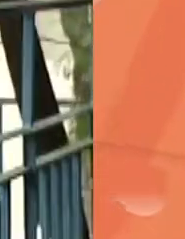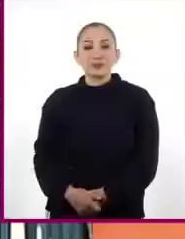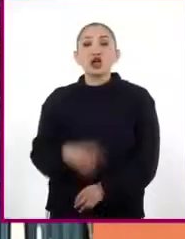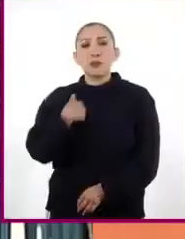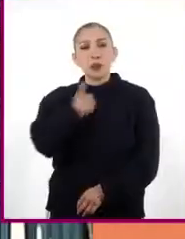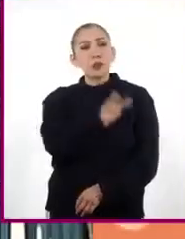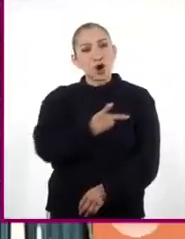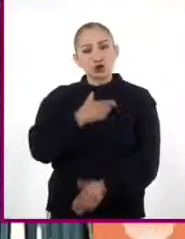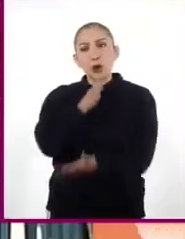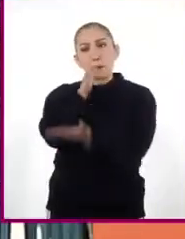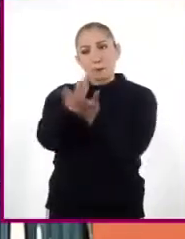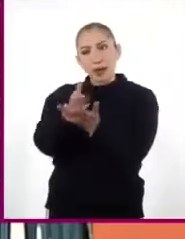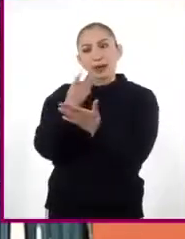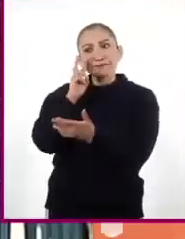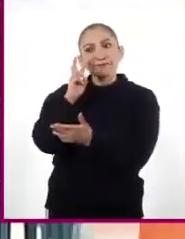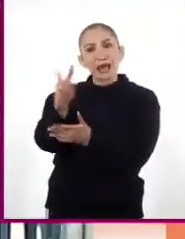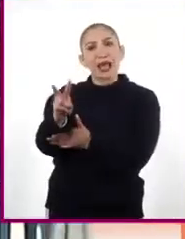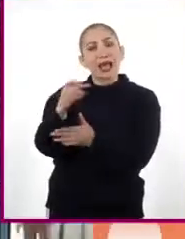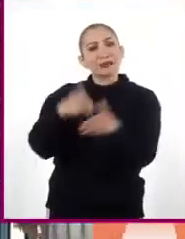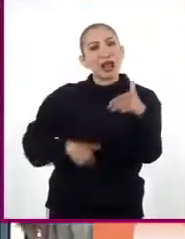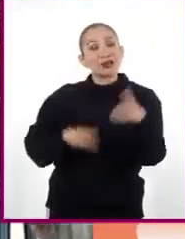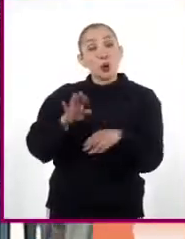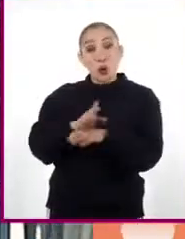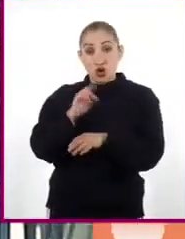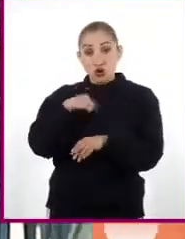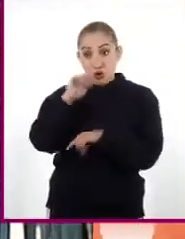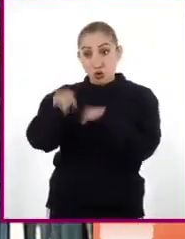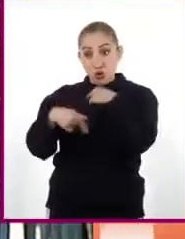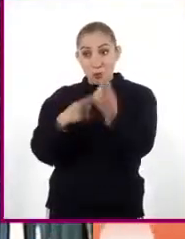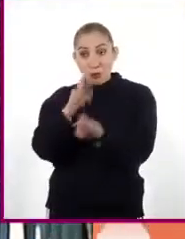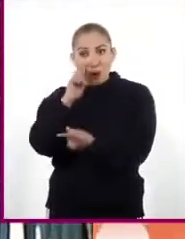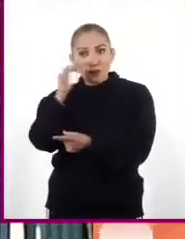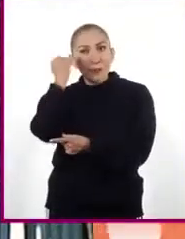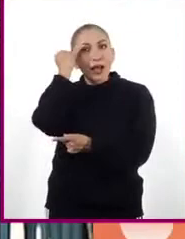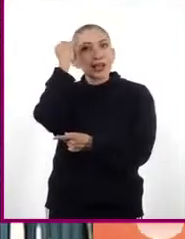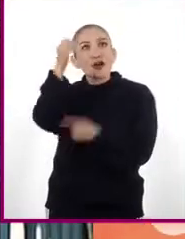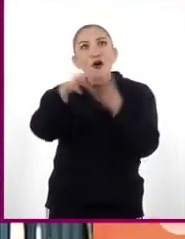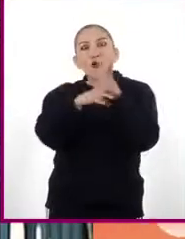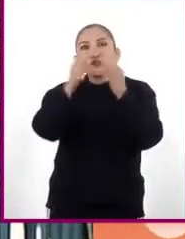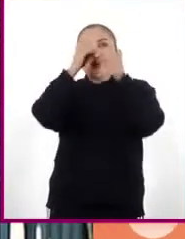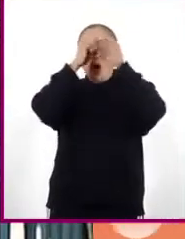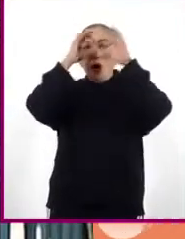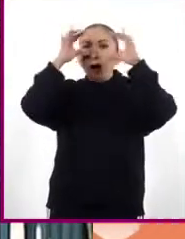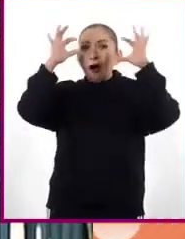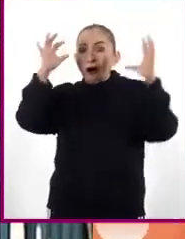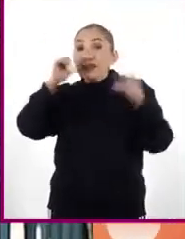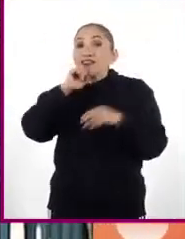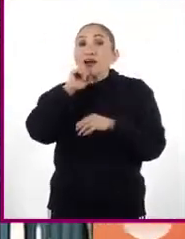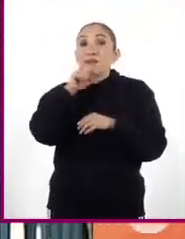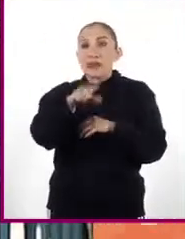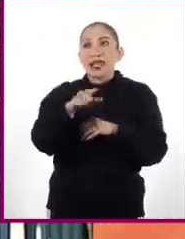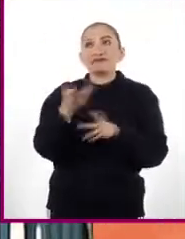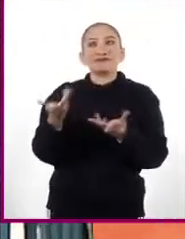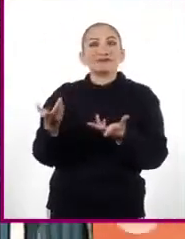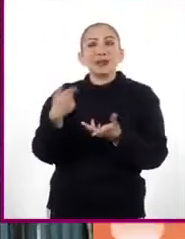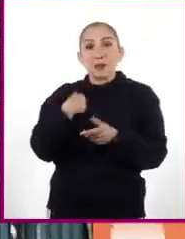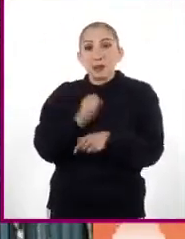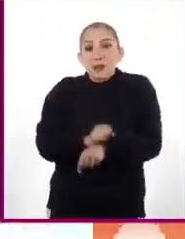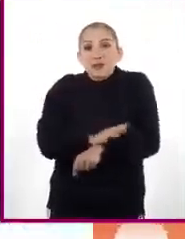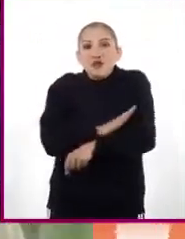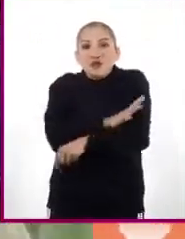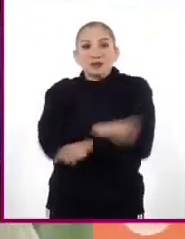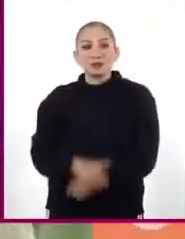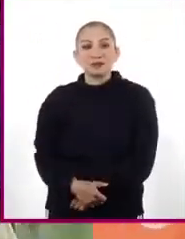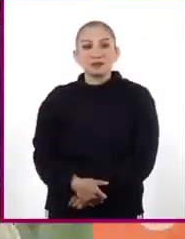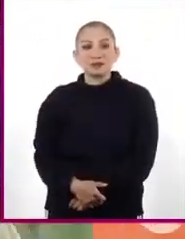A mí me gusta asistir a estas representaciones porque cuando voy a ellas me imagino cosas, además de que me